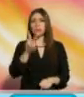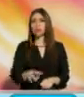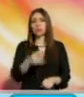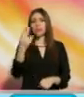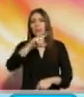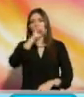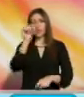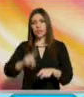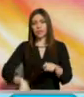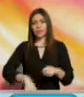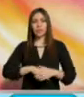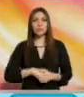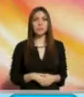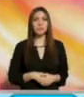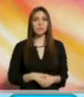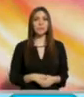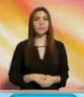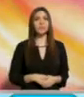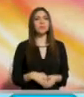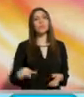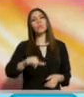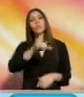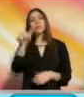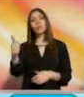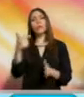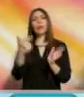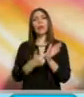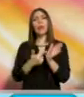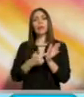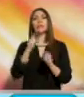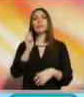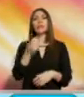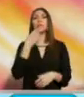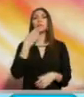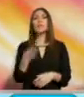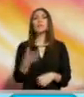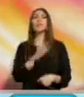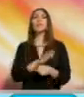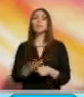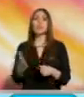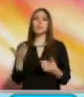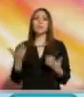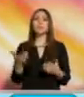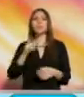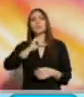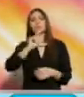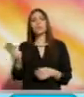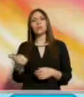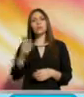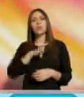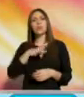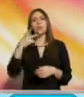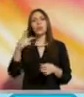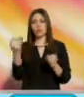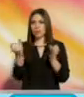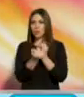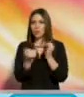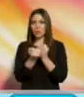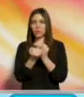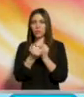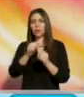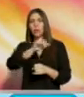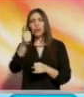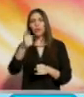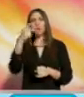para las arterias, es Ok. correcto. Y aquellas grasas que nos benefician, ¿cuáles son? Definitivamente las que vienen de origen animal, de